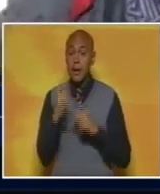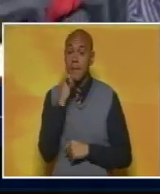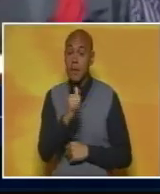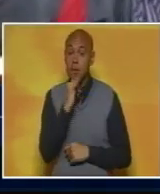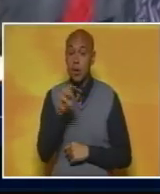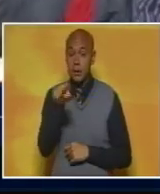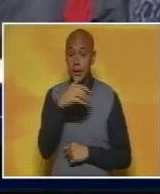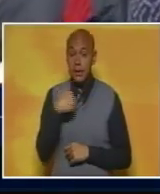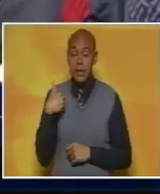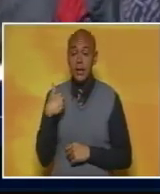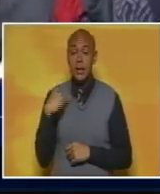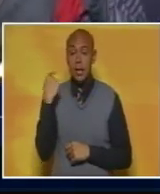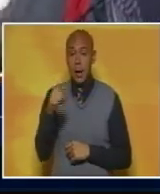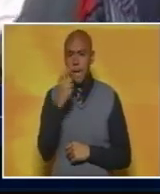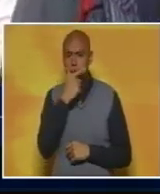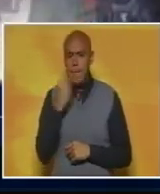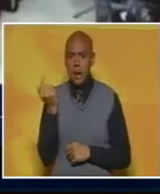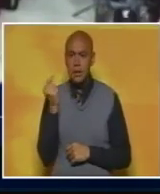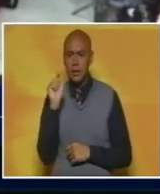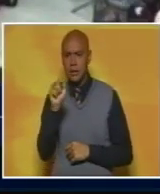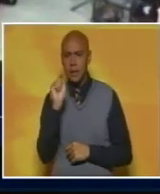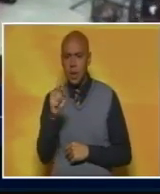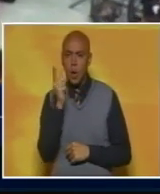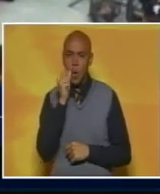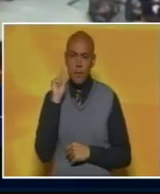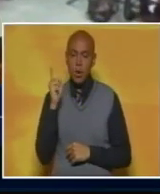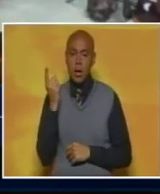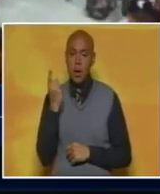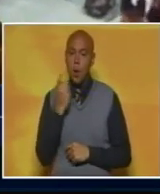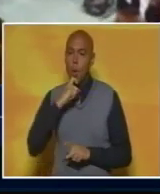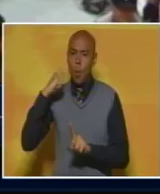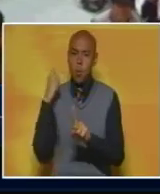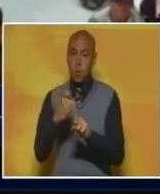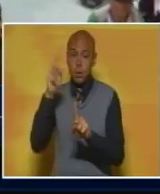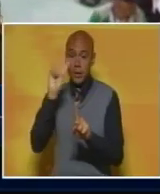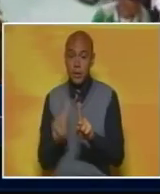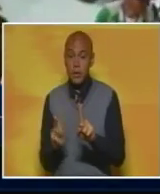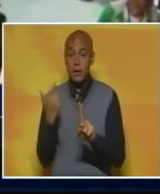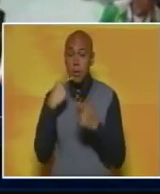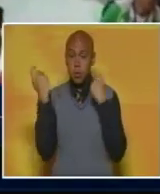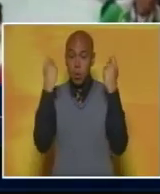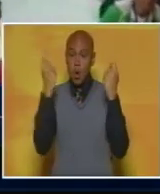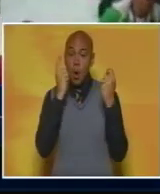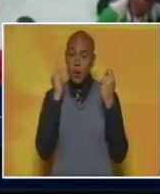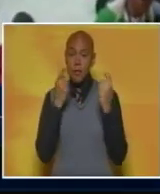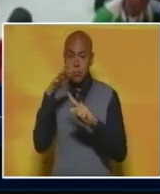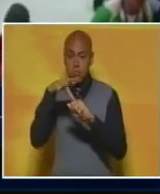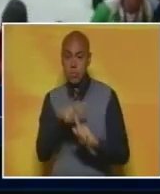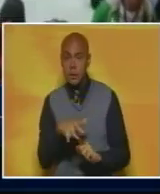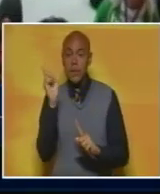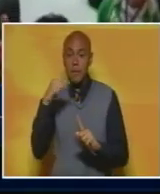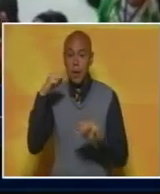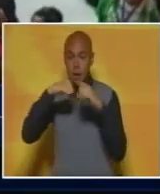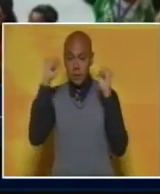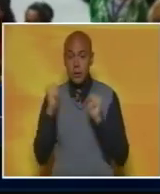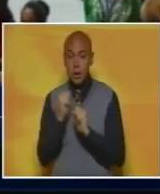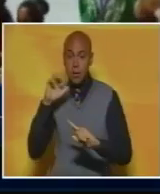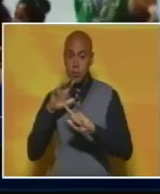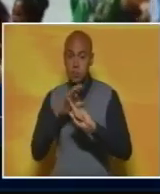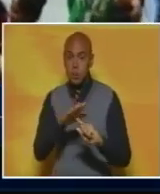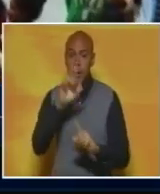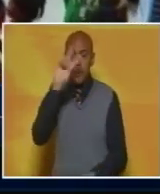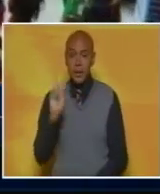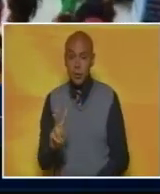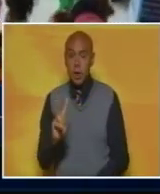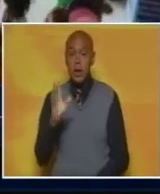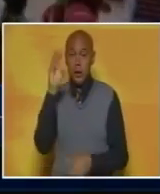refirió que se trata de un insólito derroche de xenofobia que promueve actos de discriminación y agresión contra los ciudadanos venezolanos